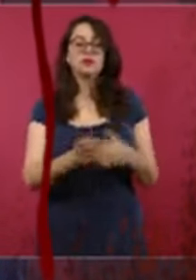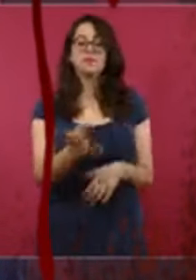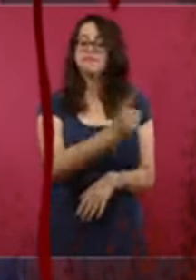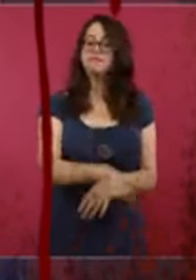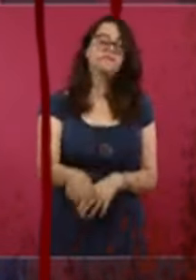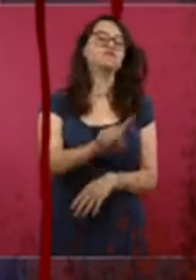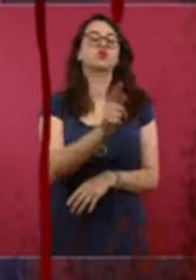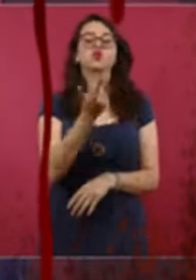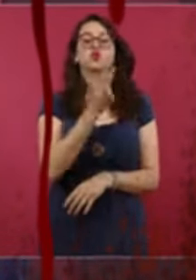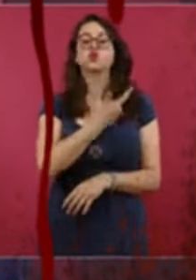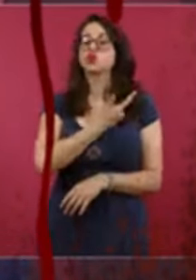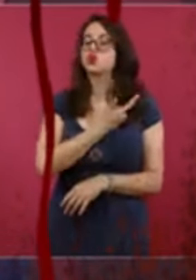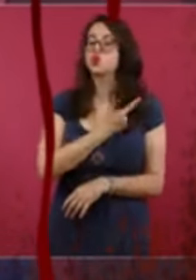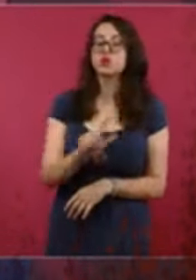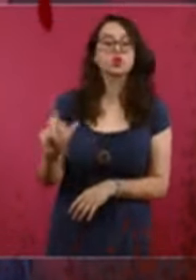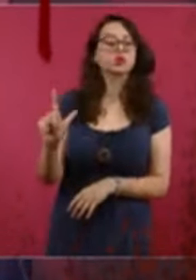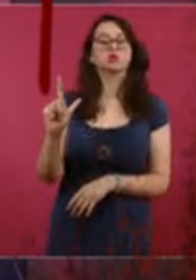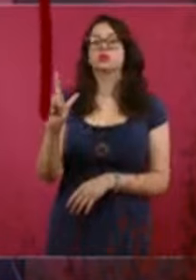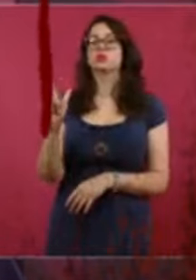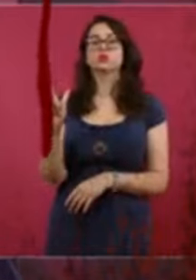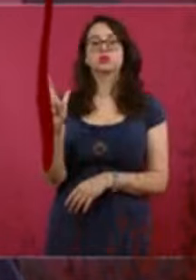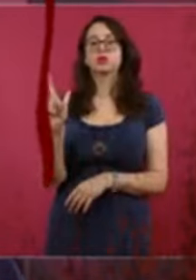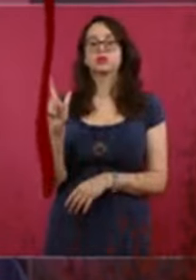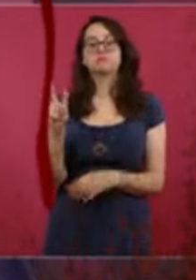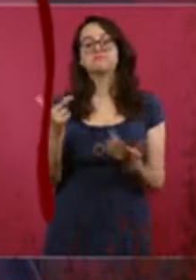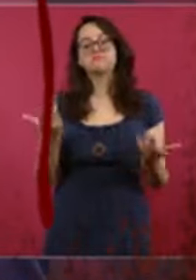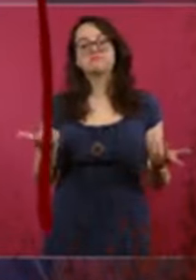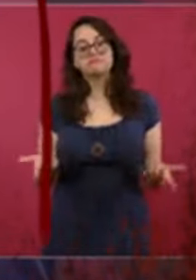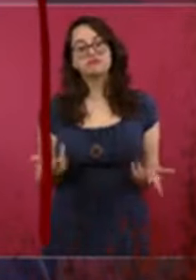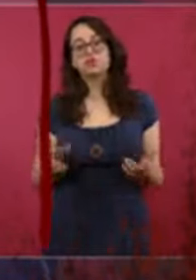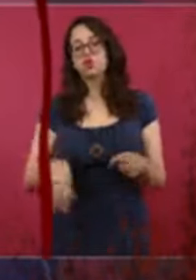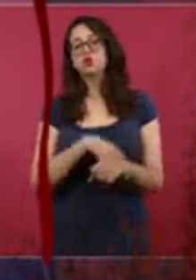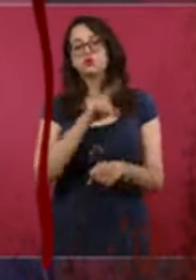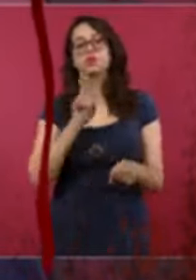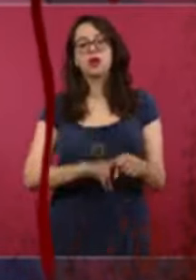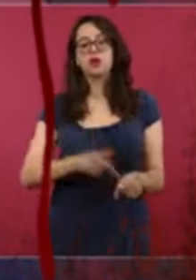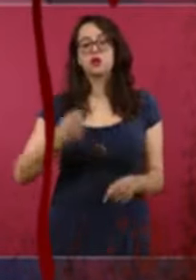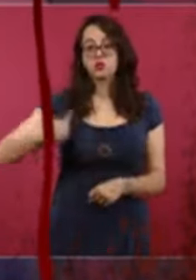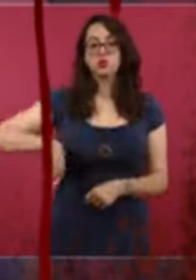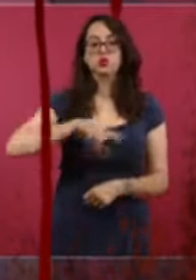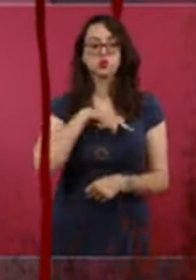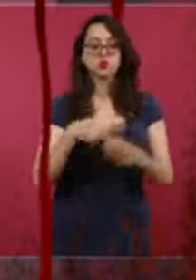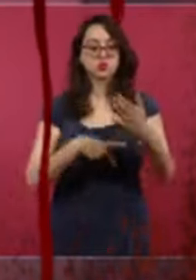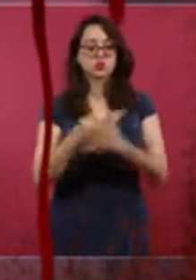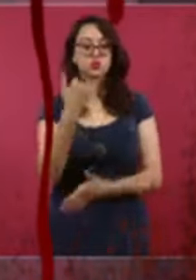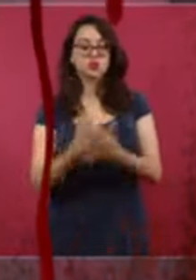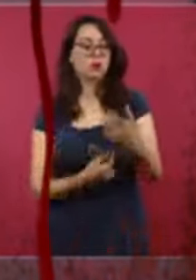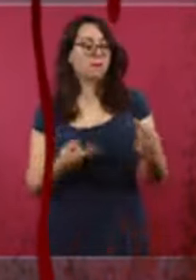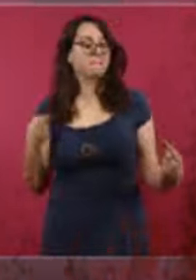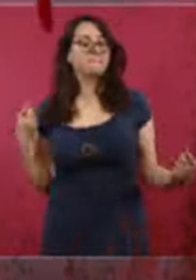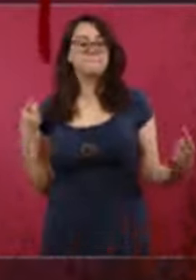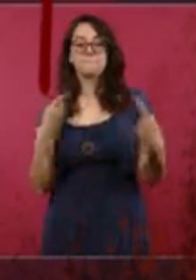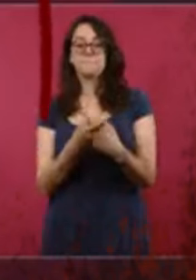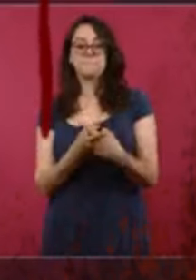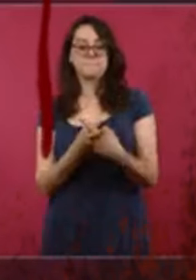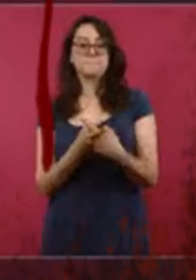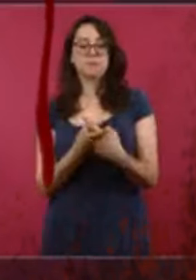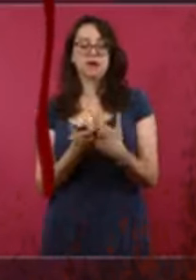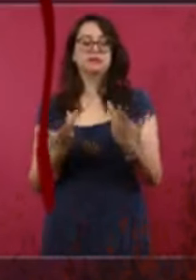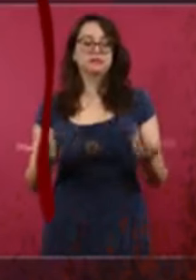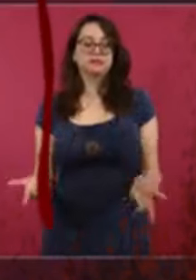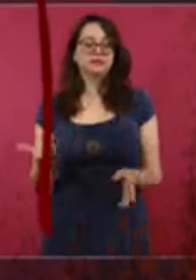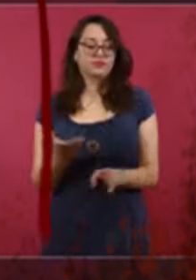unos 3.000, que los trae cargando en su listita este que ha sido el sexenio de la mayor cantidad de